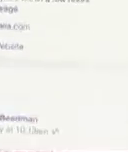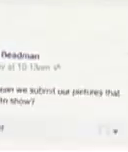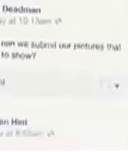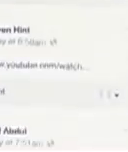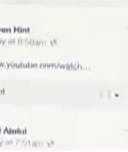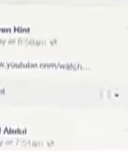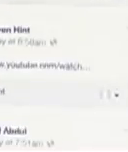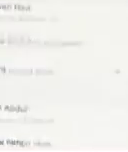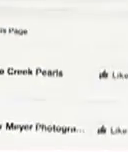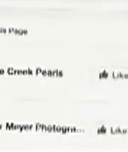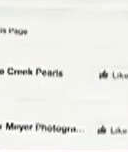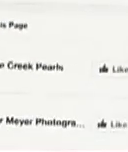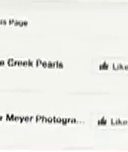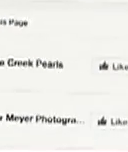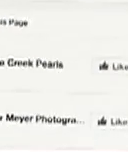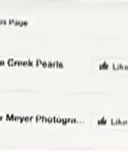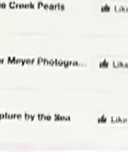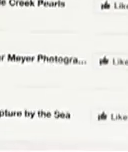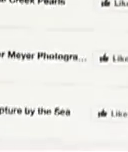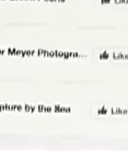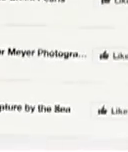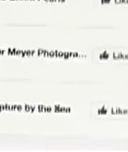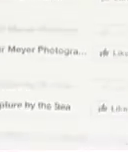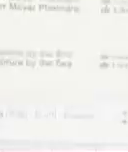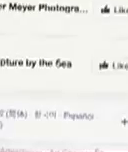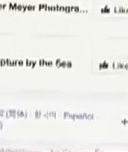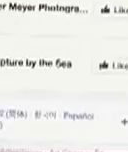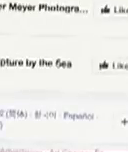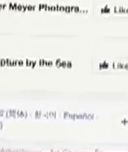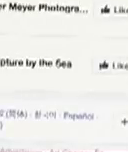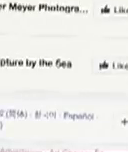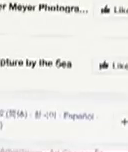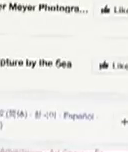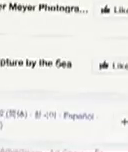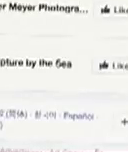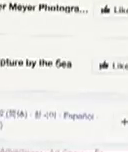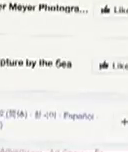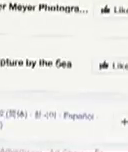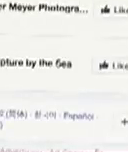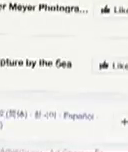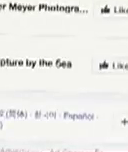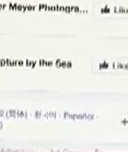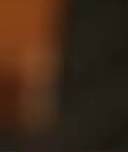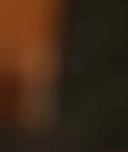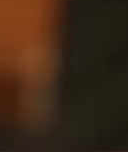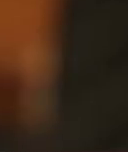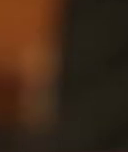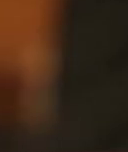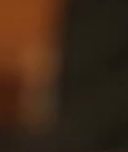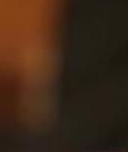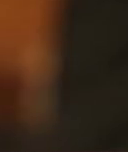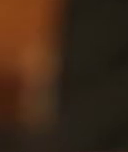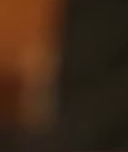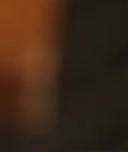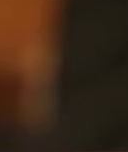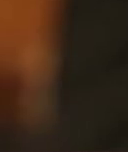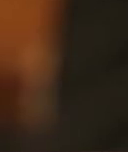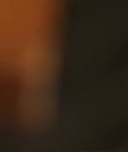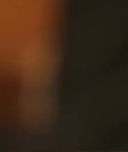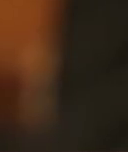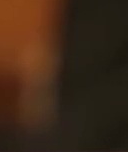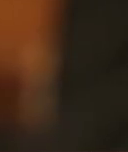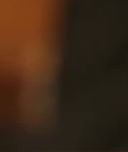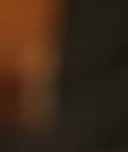mayor alfabetización mediática que permita a las personas adoptar un espíritu crítico hacia el contenido que vean publicado